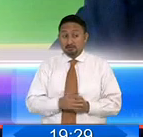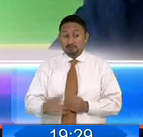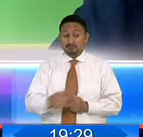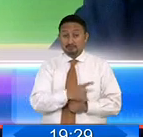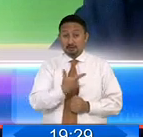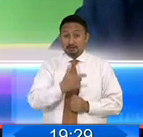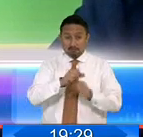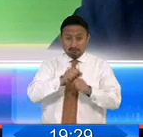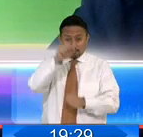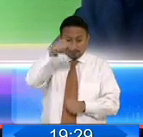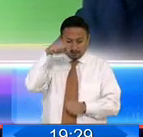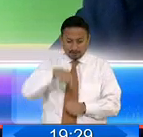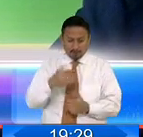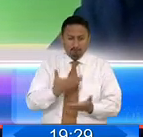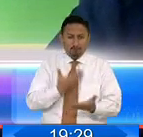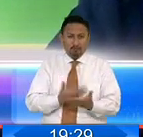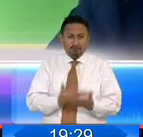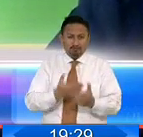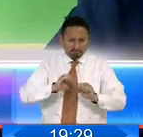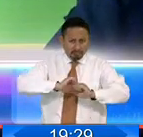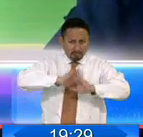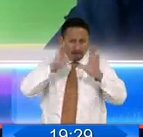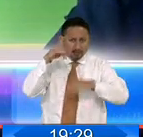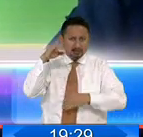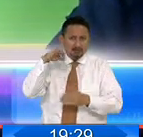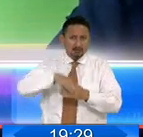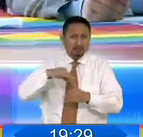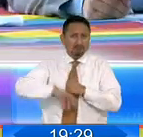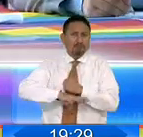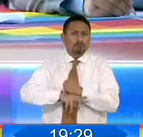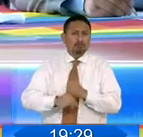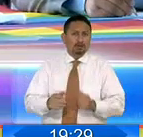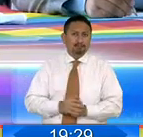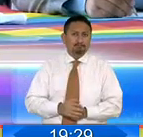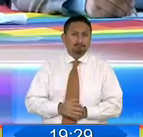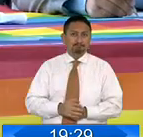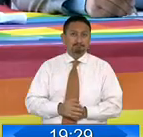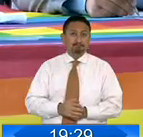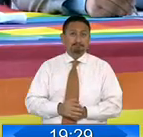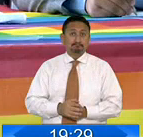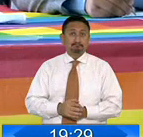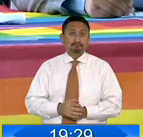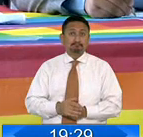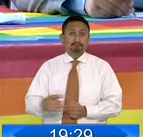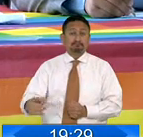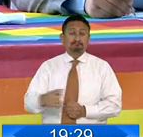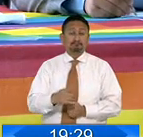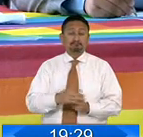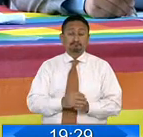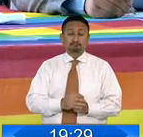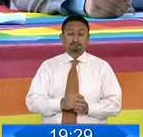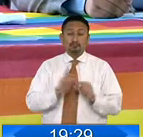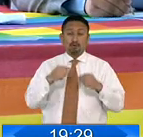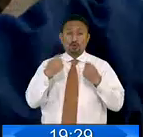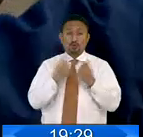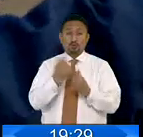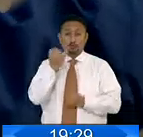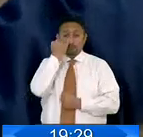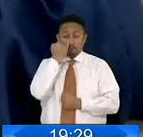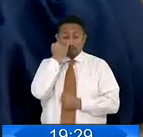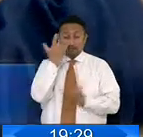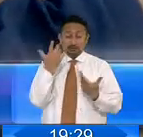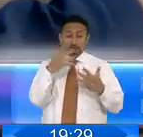encontrar claras evidencias de fraude electoral desde la red jurídica por la transparencia y pachakutik